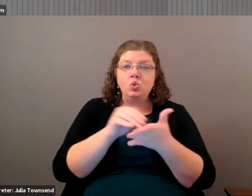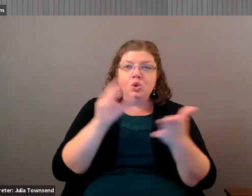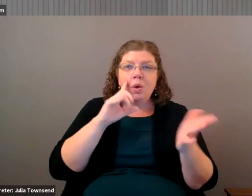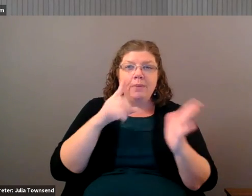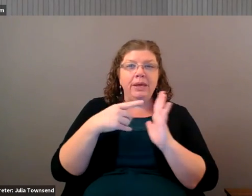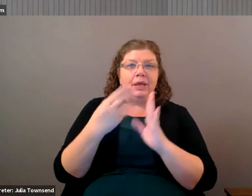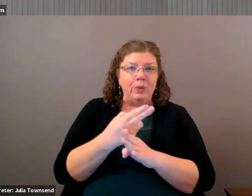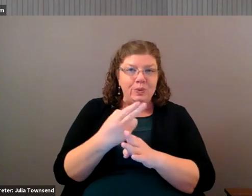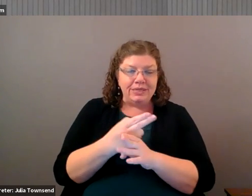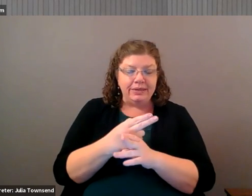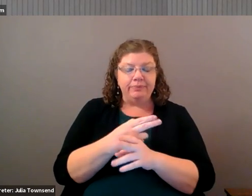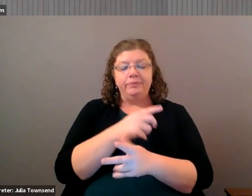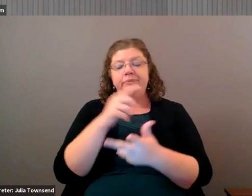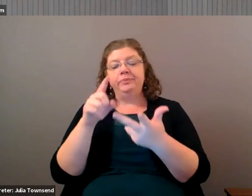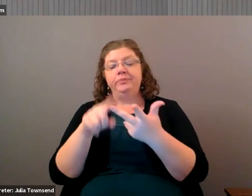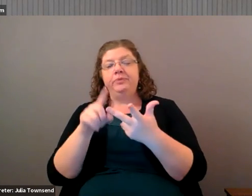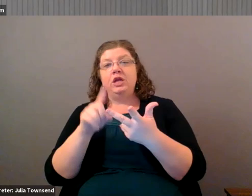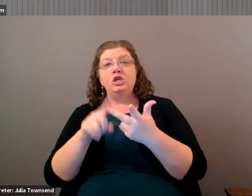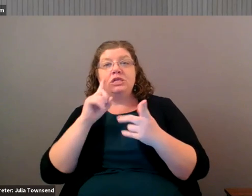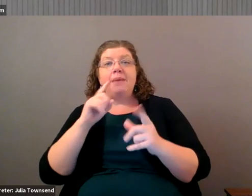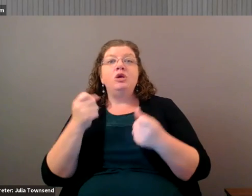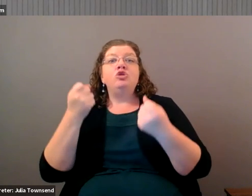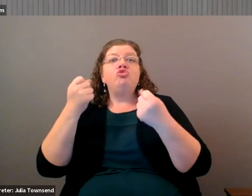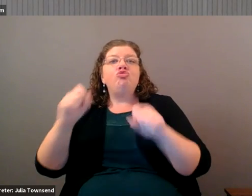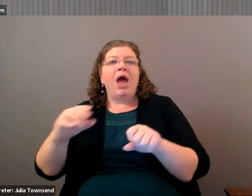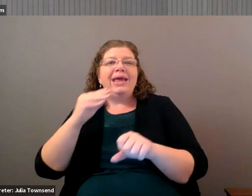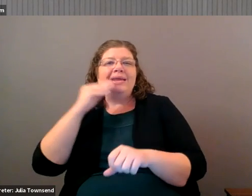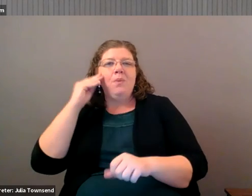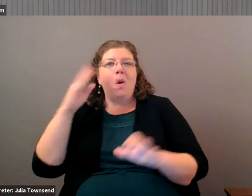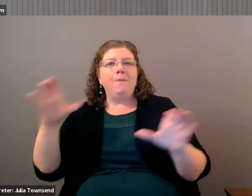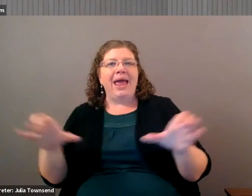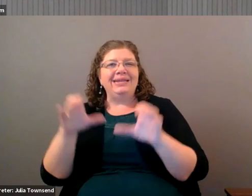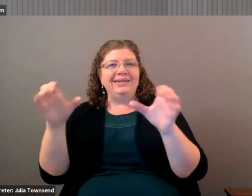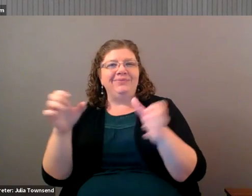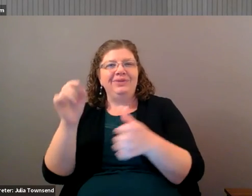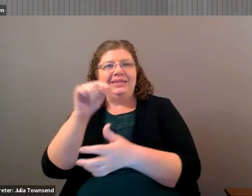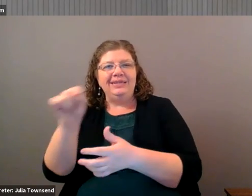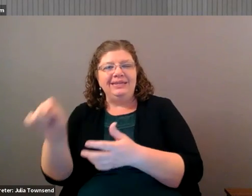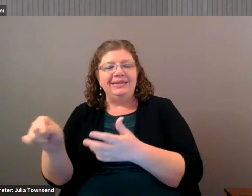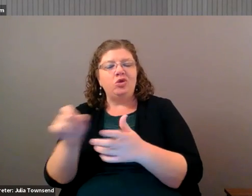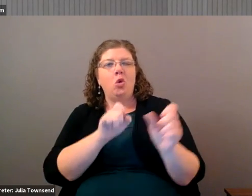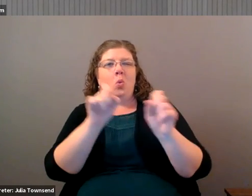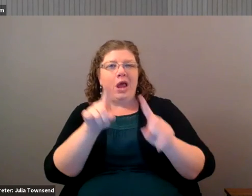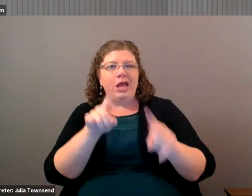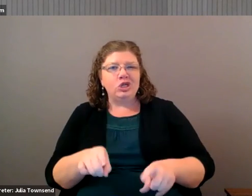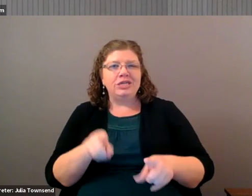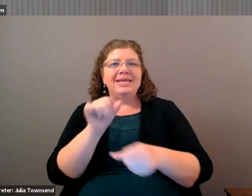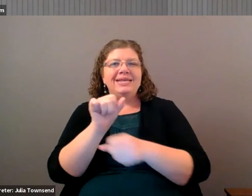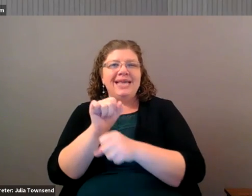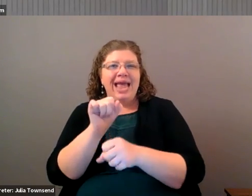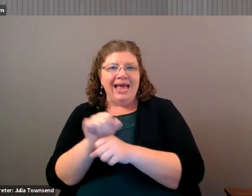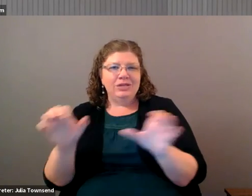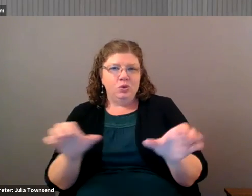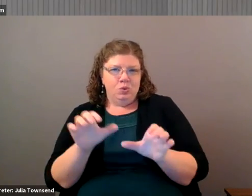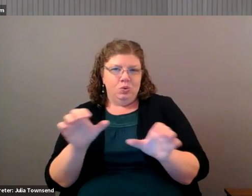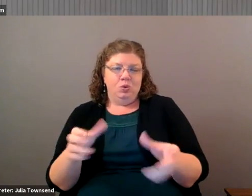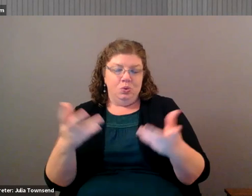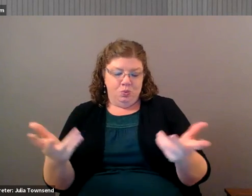Tiene representaciones ahí para los estudiantes y también tiene actividades para los niños en casa que pueden hacer con sus